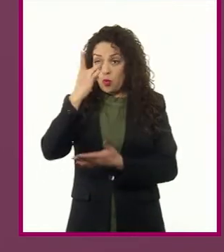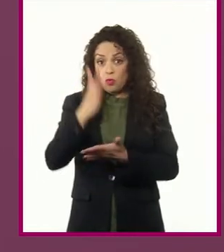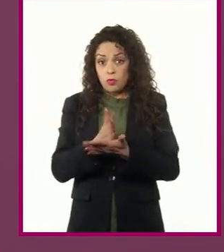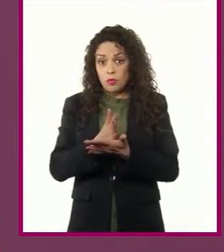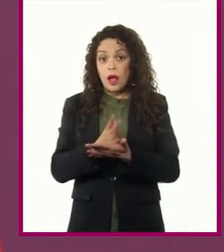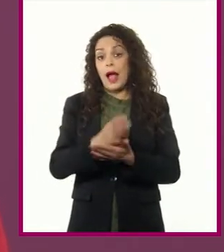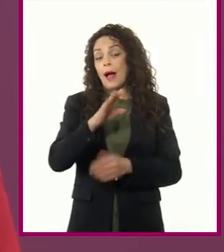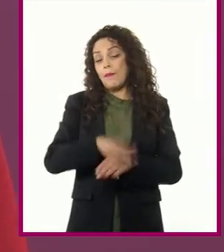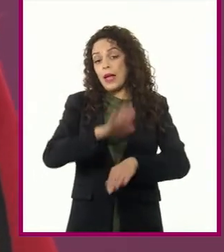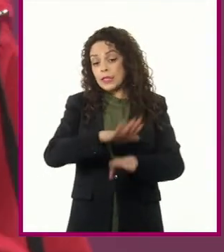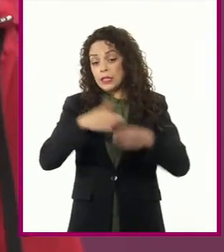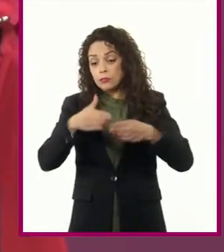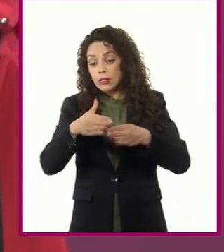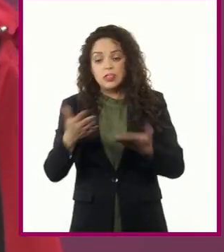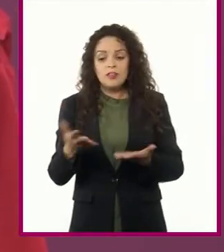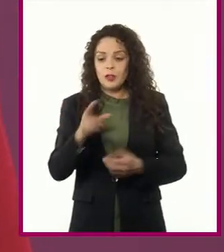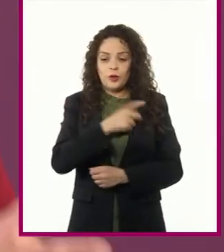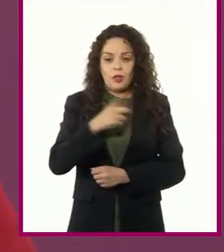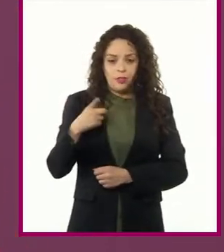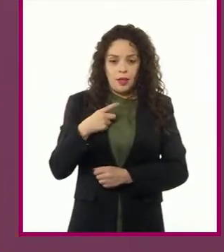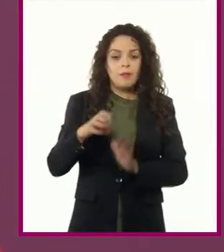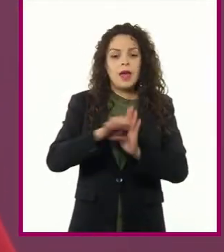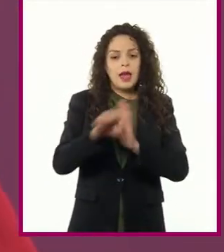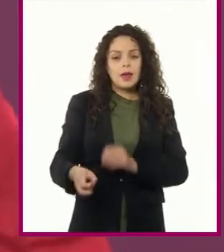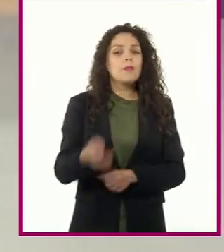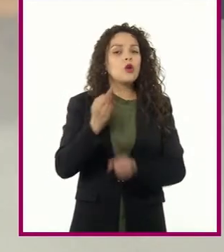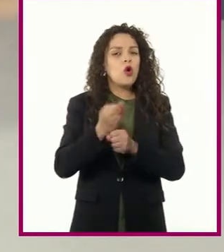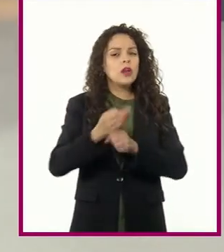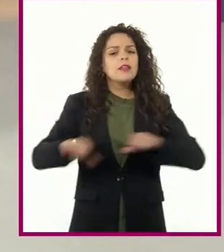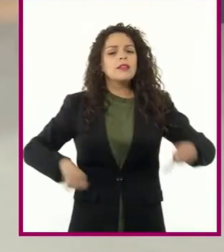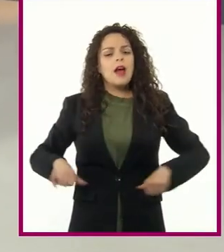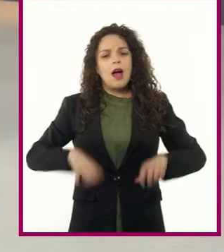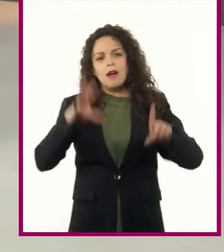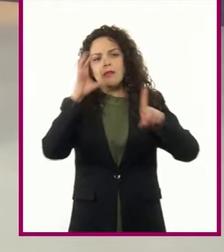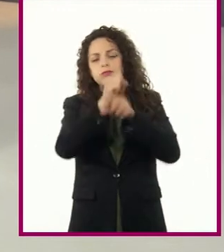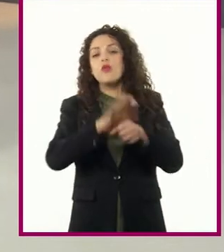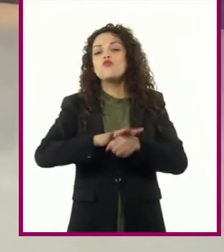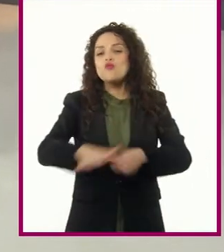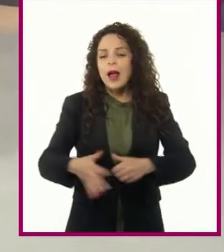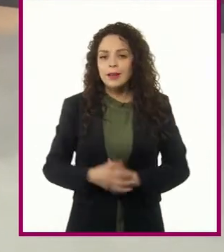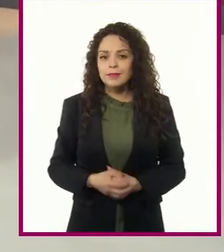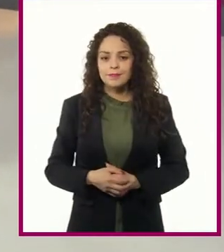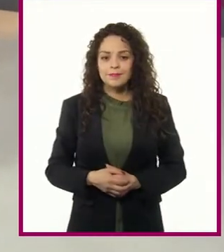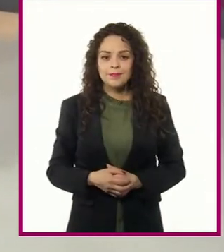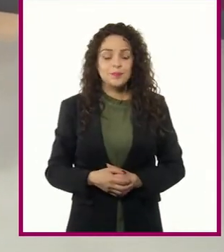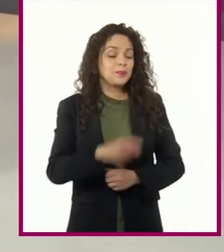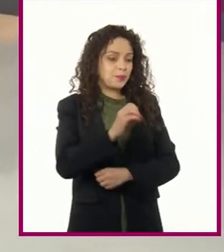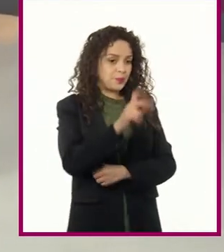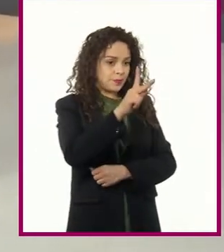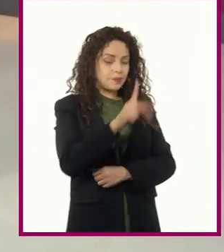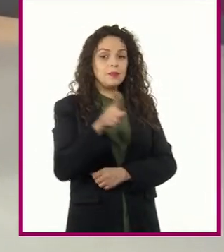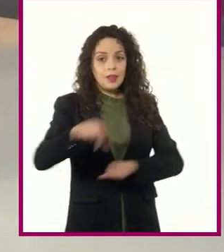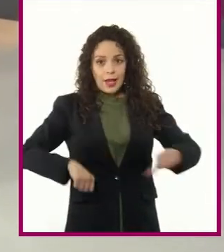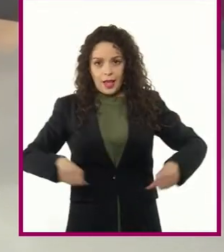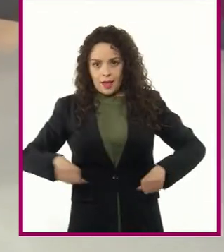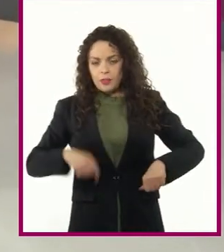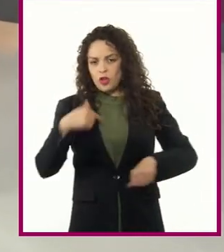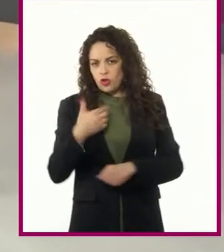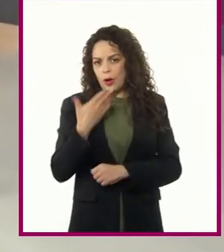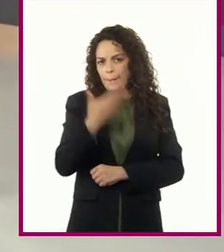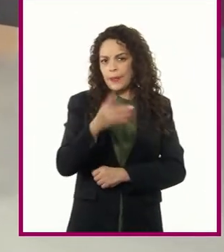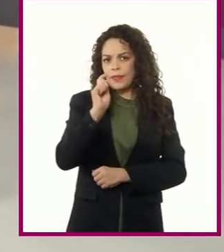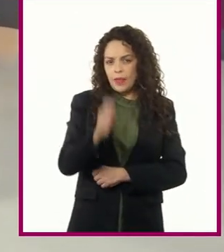momentos específicos. ¿Cuál será el reto esta vez? Bien, Nadia. Como parte del reto, les pediré que